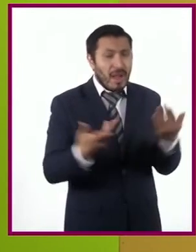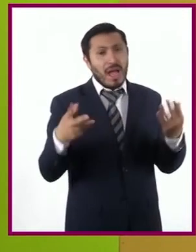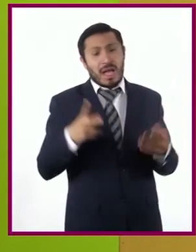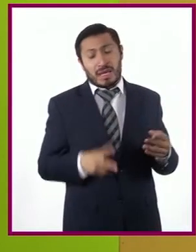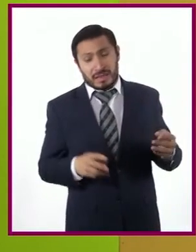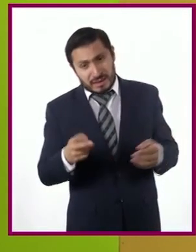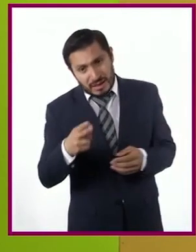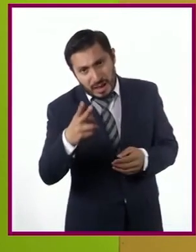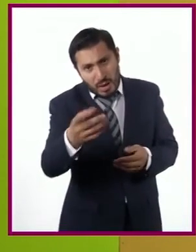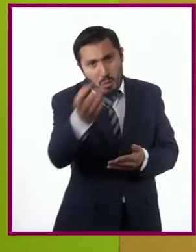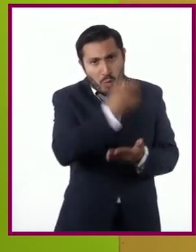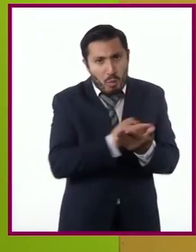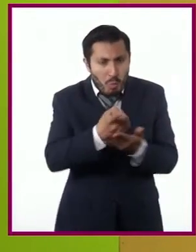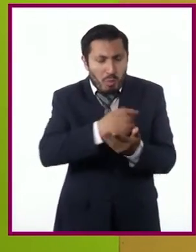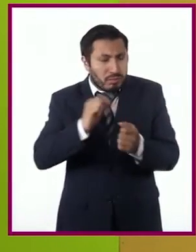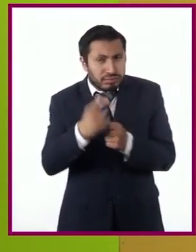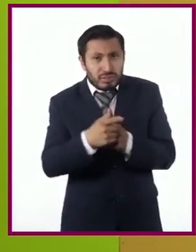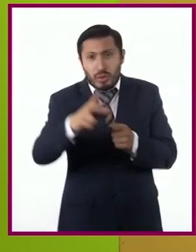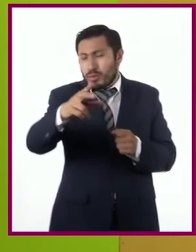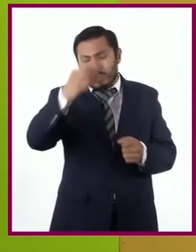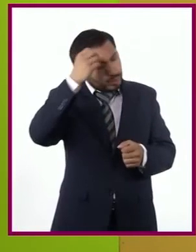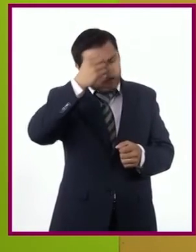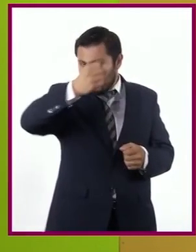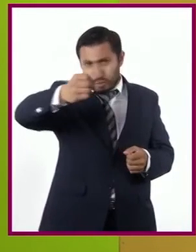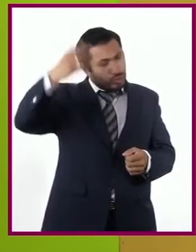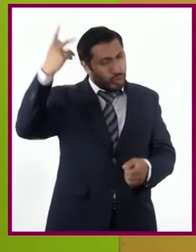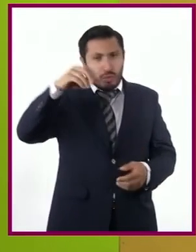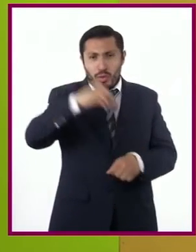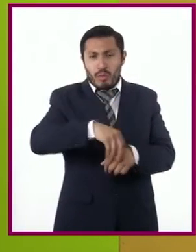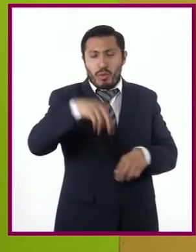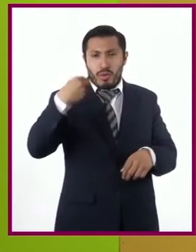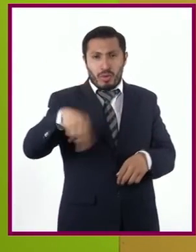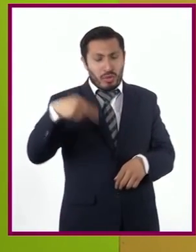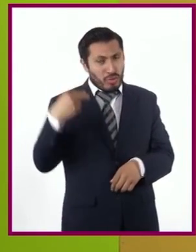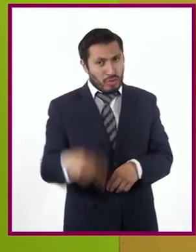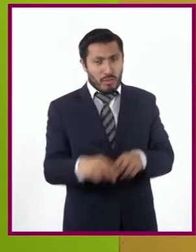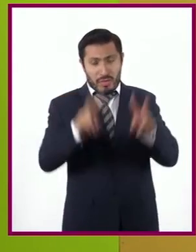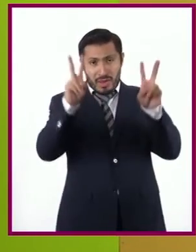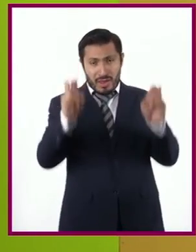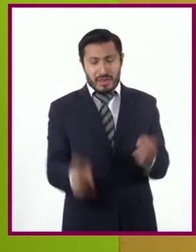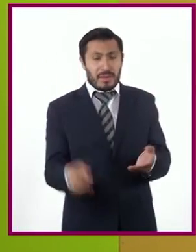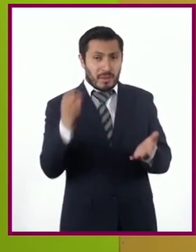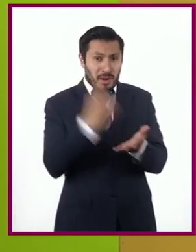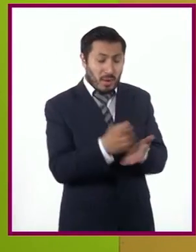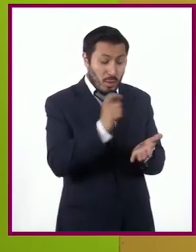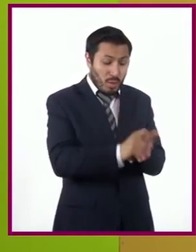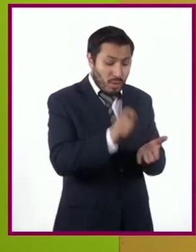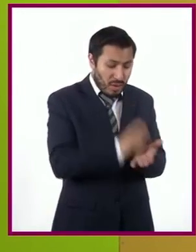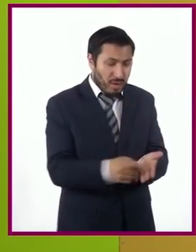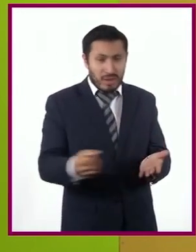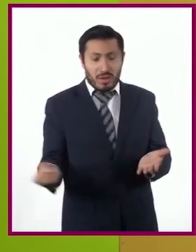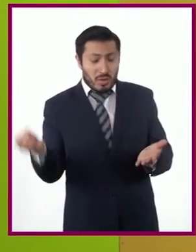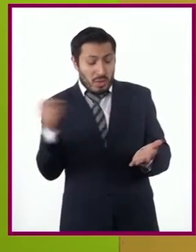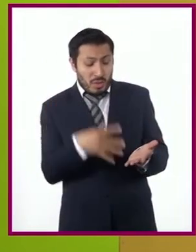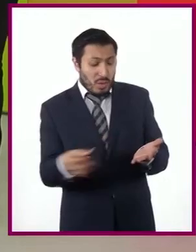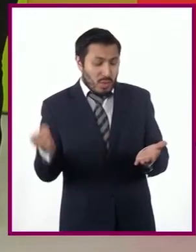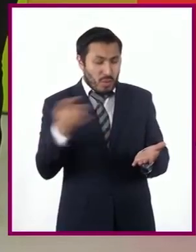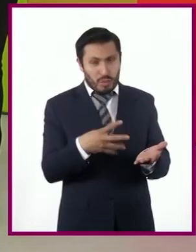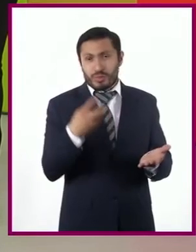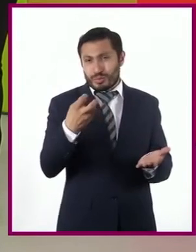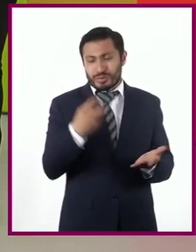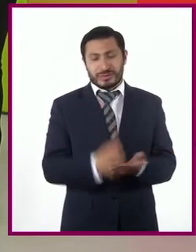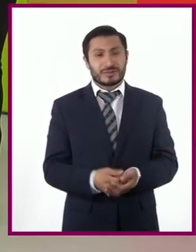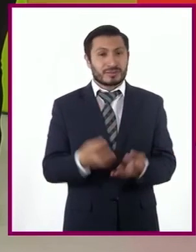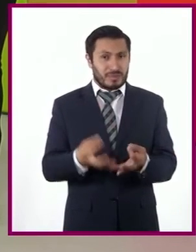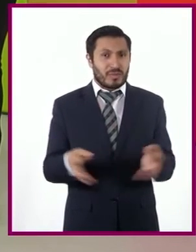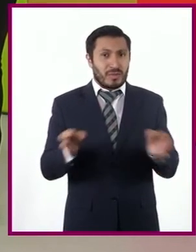dibujos. No olviden poner el título y el tema en el cuaderno para que así vayan construyendo sus apuntes de biología.